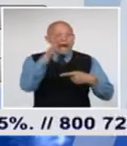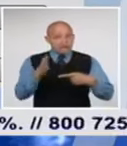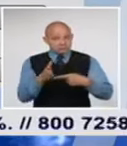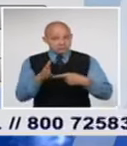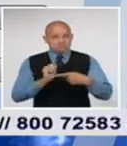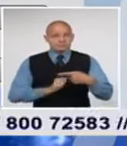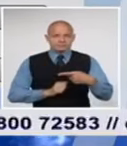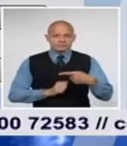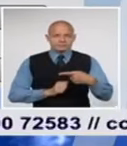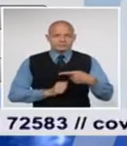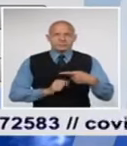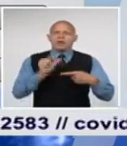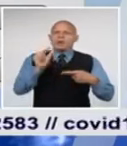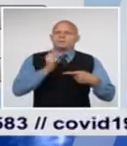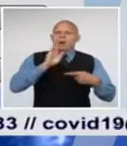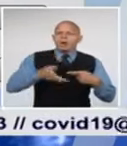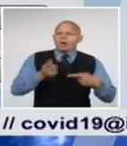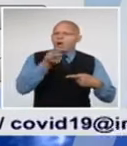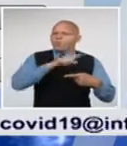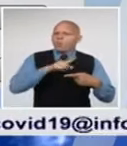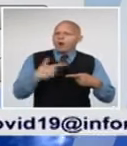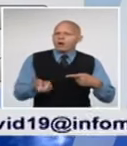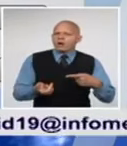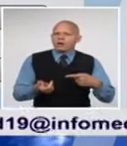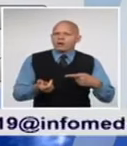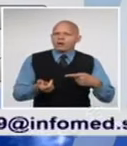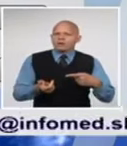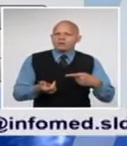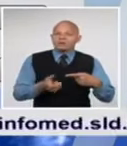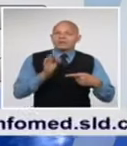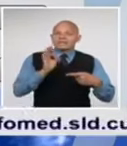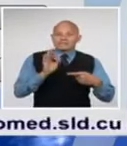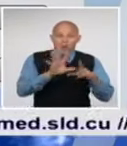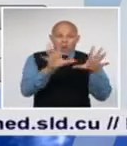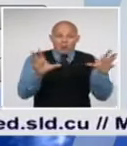Con los fallecidos de ayer, ya la cifra total es de